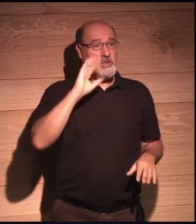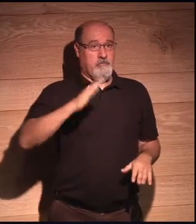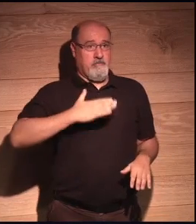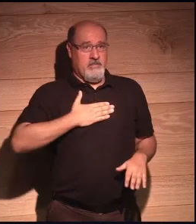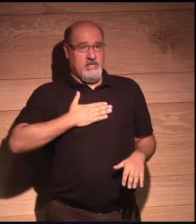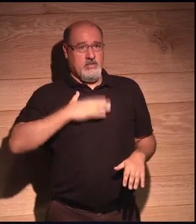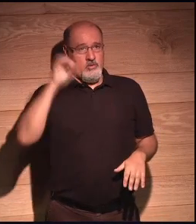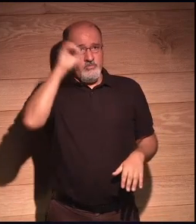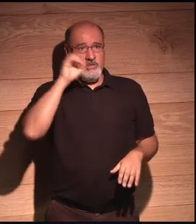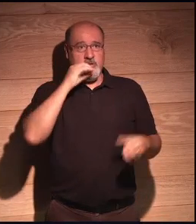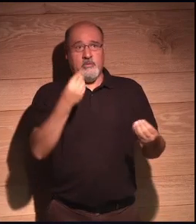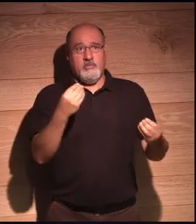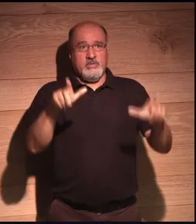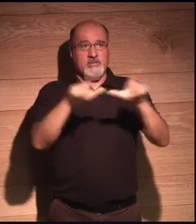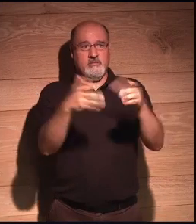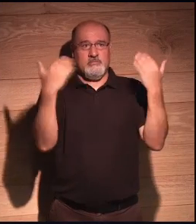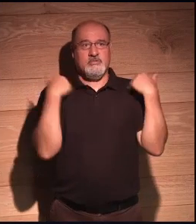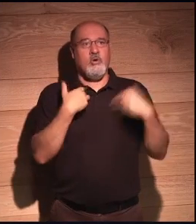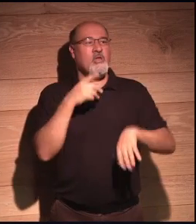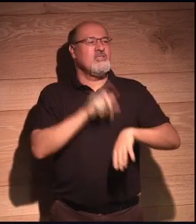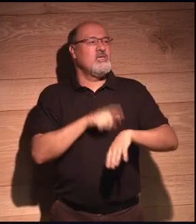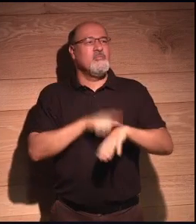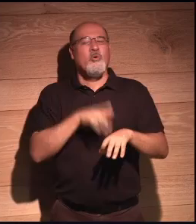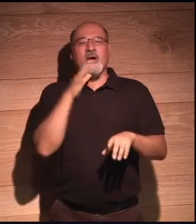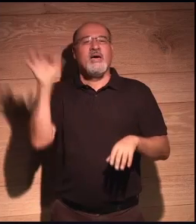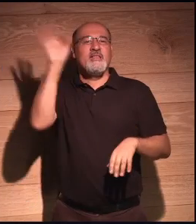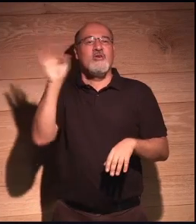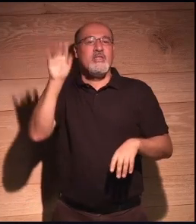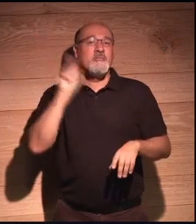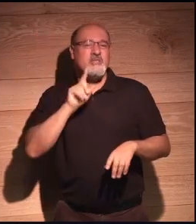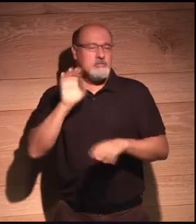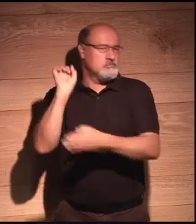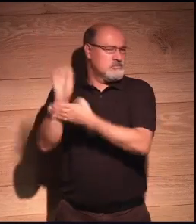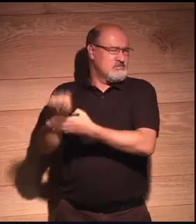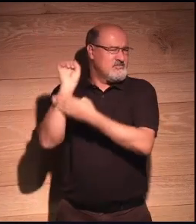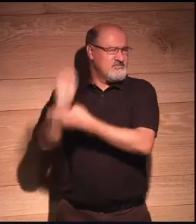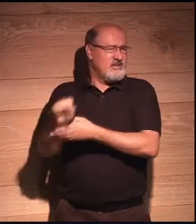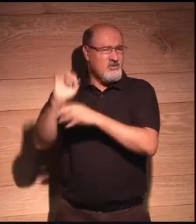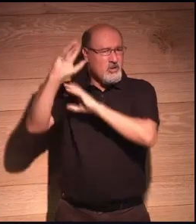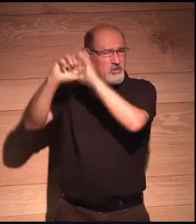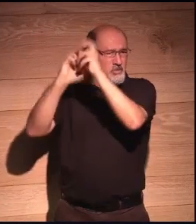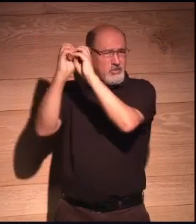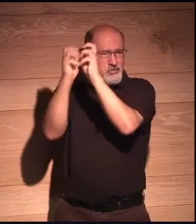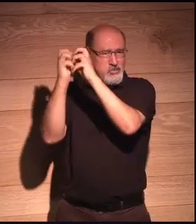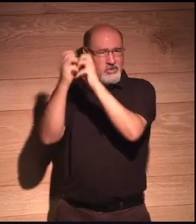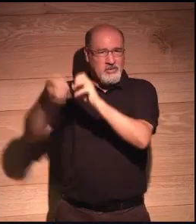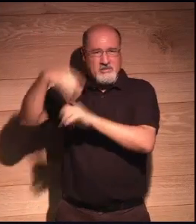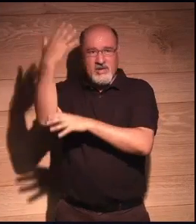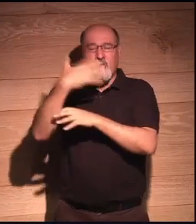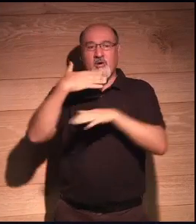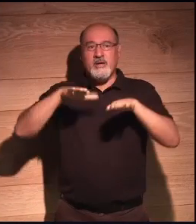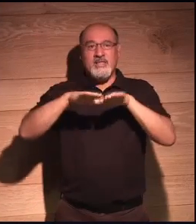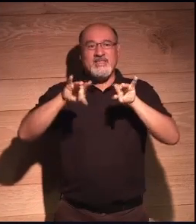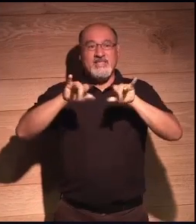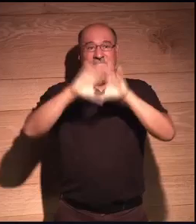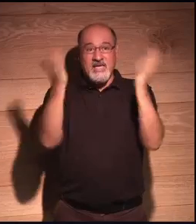no representa a mi televisión ni a nada. O sea, yo me niego a dedicar un segundo a las teorías conspiracionales, o sea, terraplanistas, no se llegó a la luna.